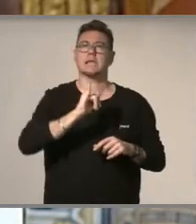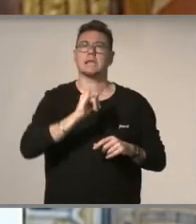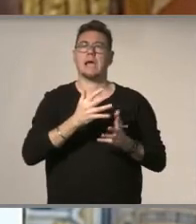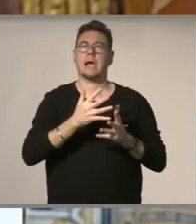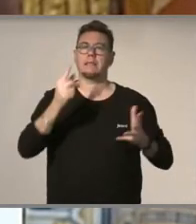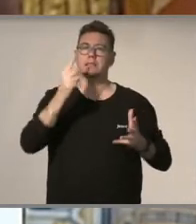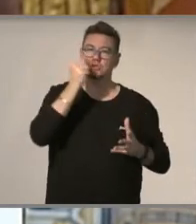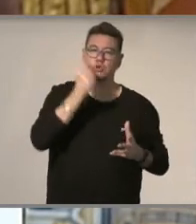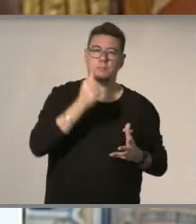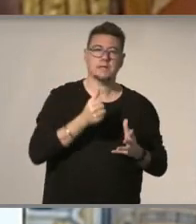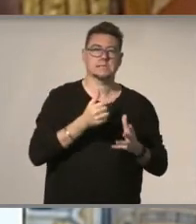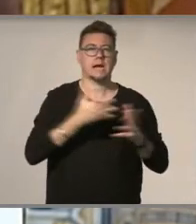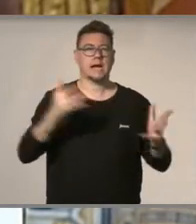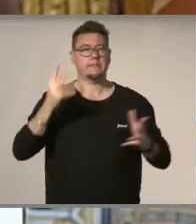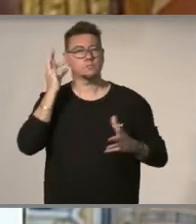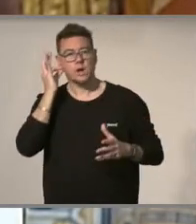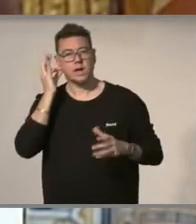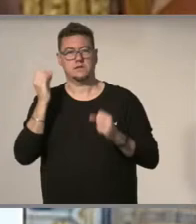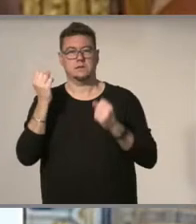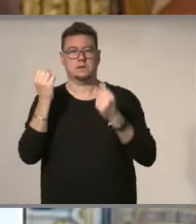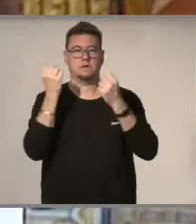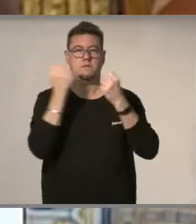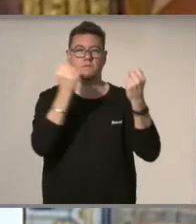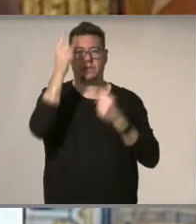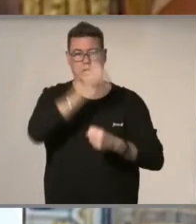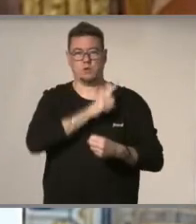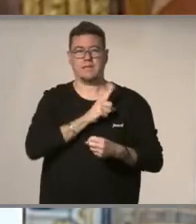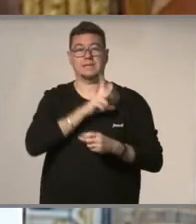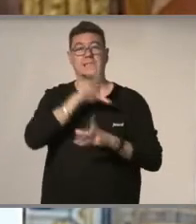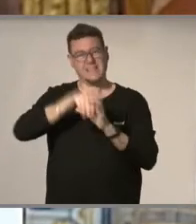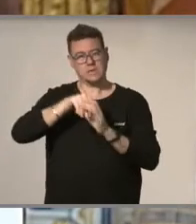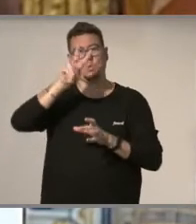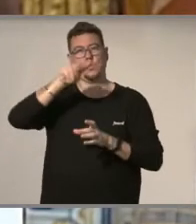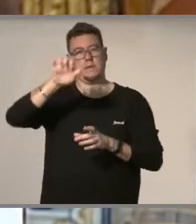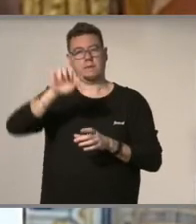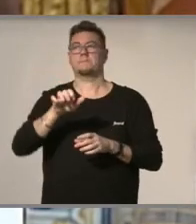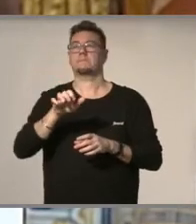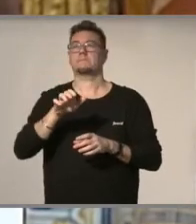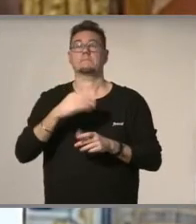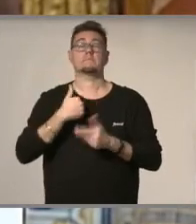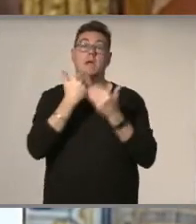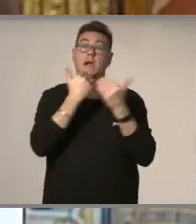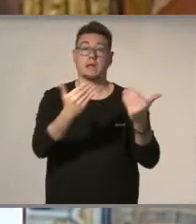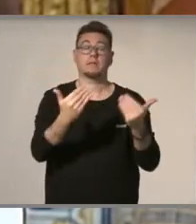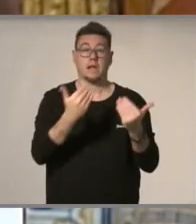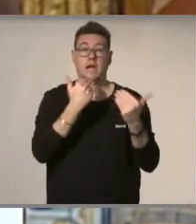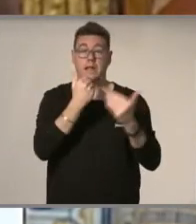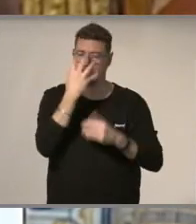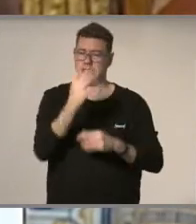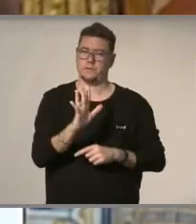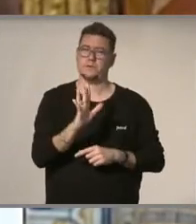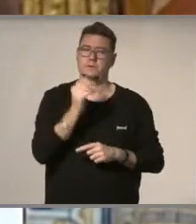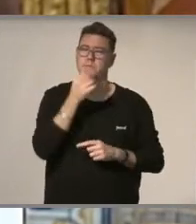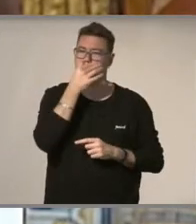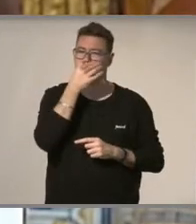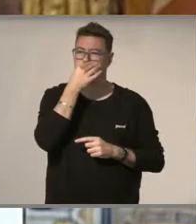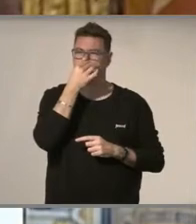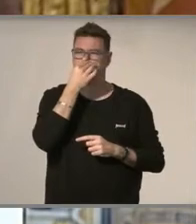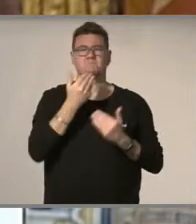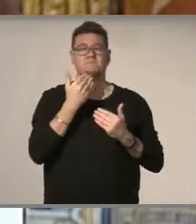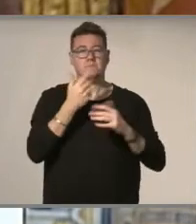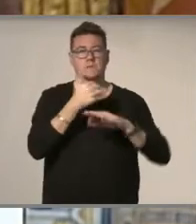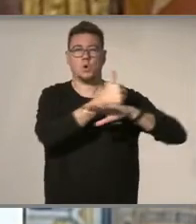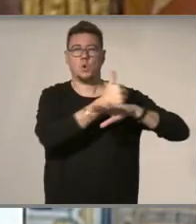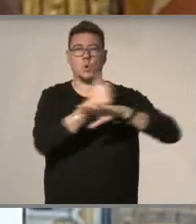y grandes mujeres en las Fuerzas Armadas y en la UME. Así que yo quiero agradecer muy especialmente al